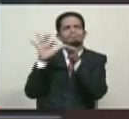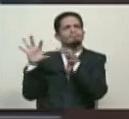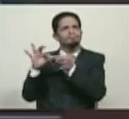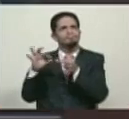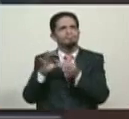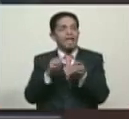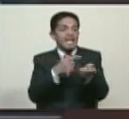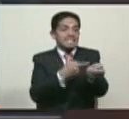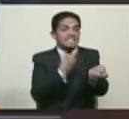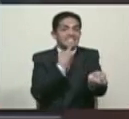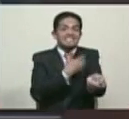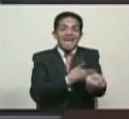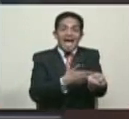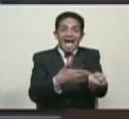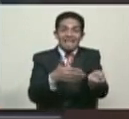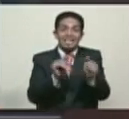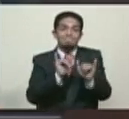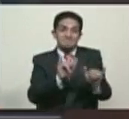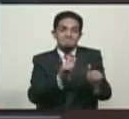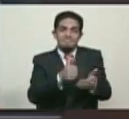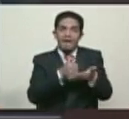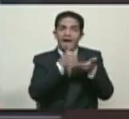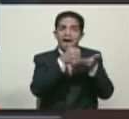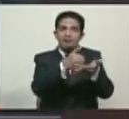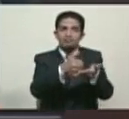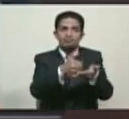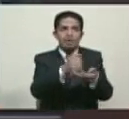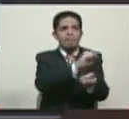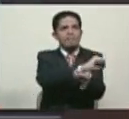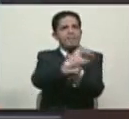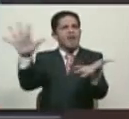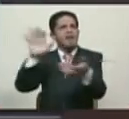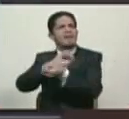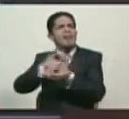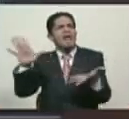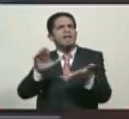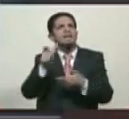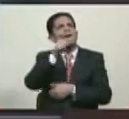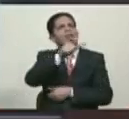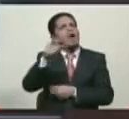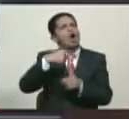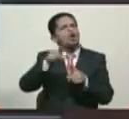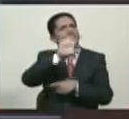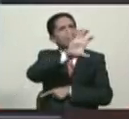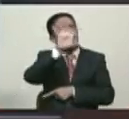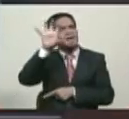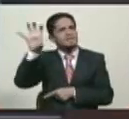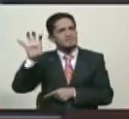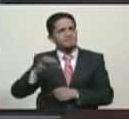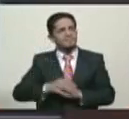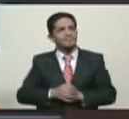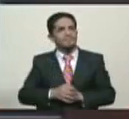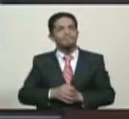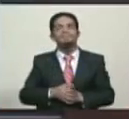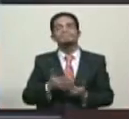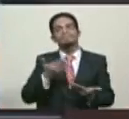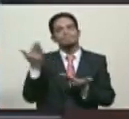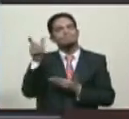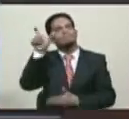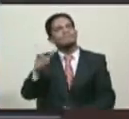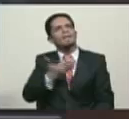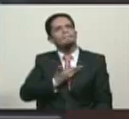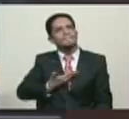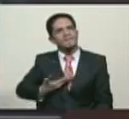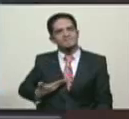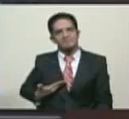sangre que fue derramada para liberar de la esclavitud a las naciones bolivarianas. Señor Presidente de la República,